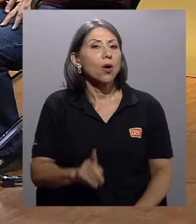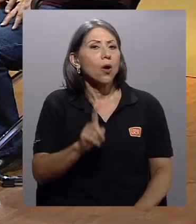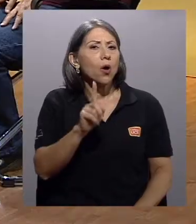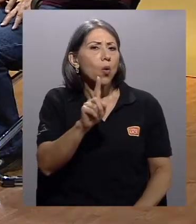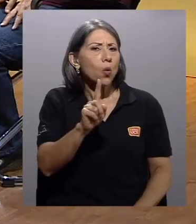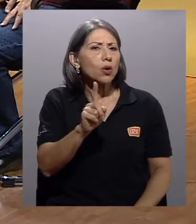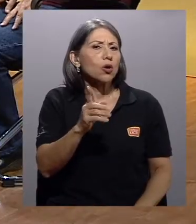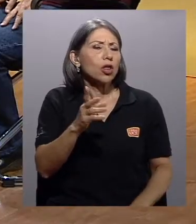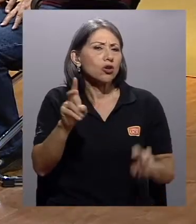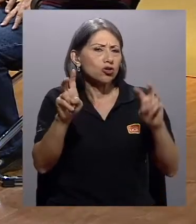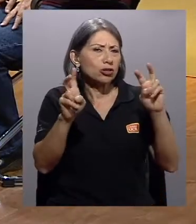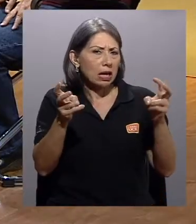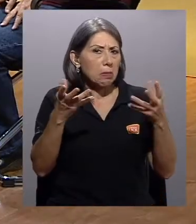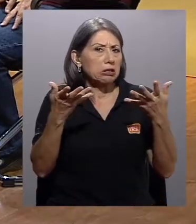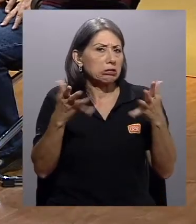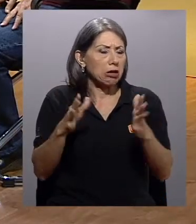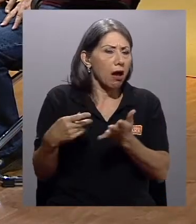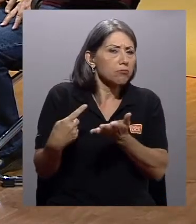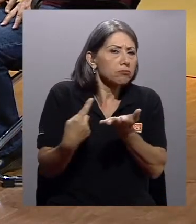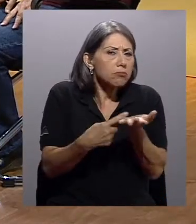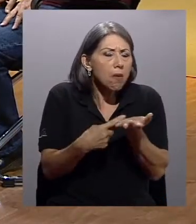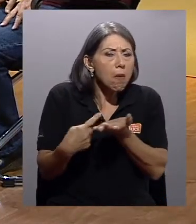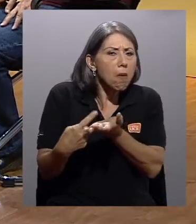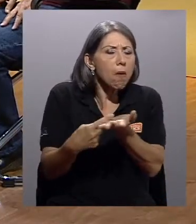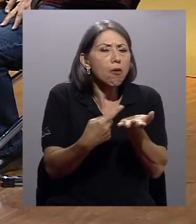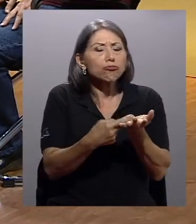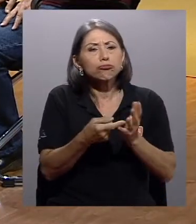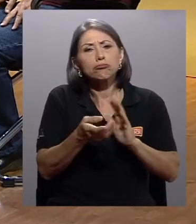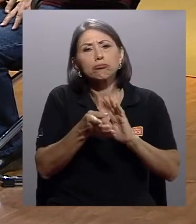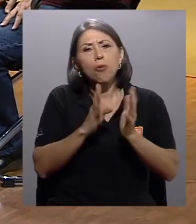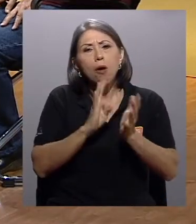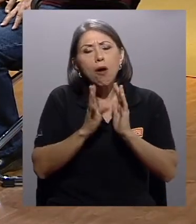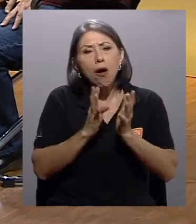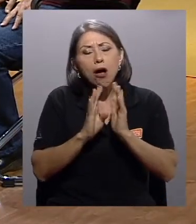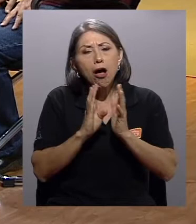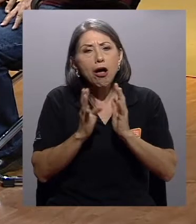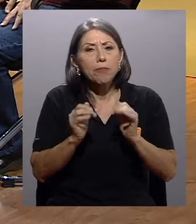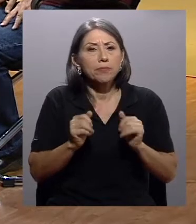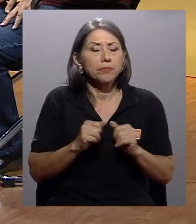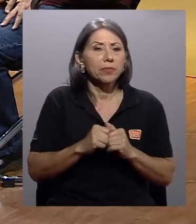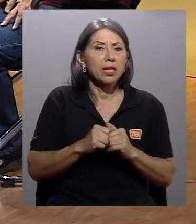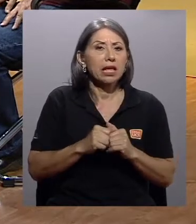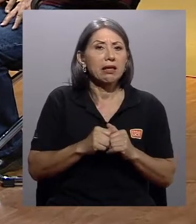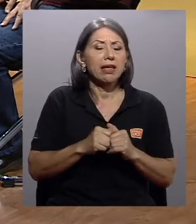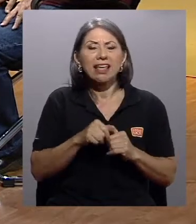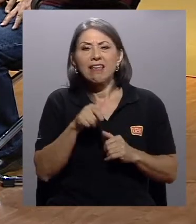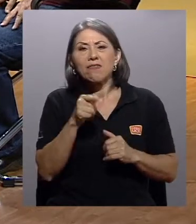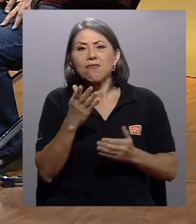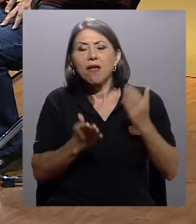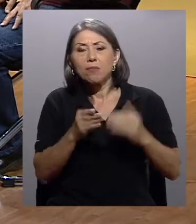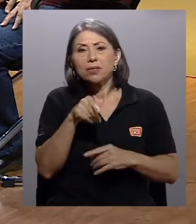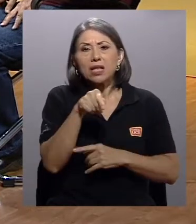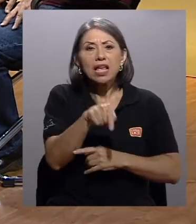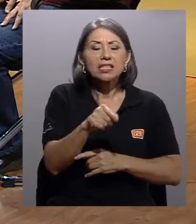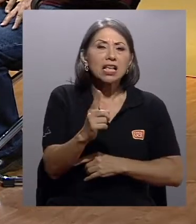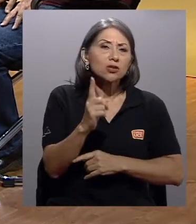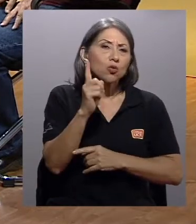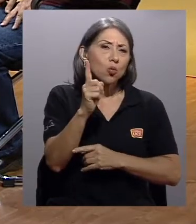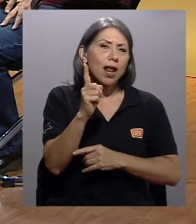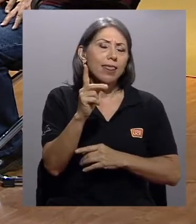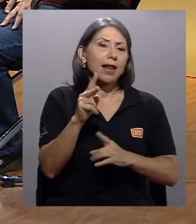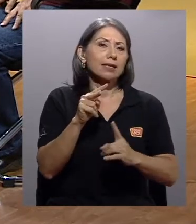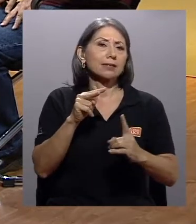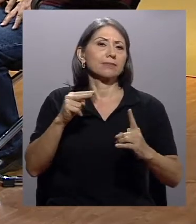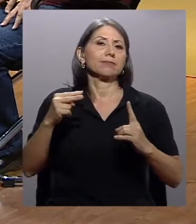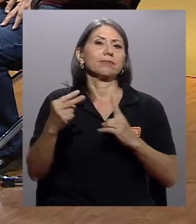Uno de los elementos que se ha discutido, que se tiende a hablar un poco, y es posible una de las posturas que ha tomado